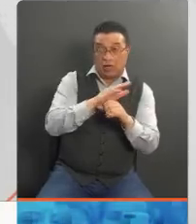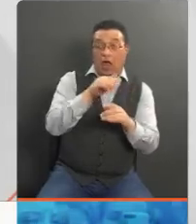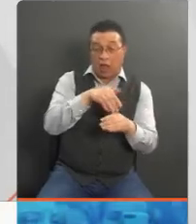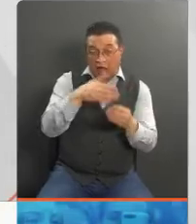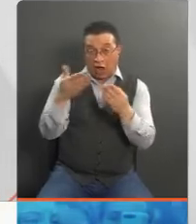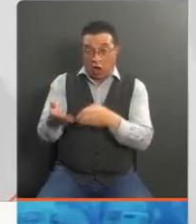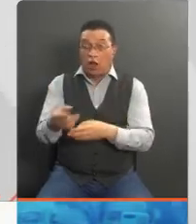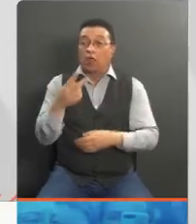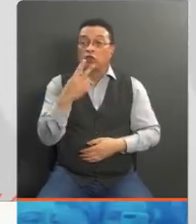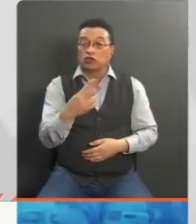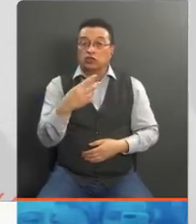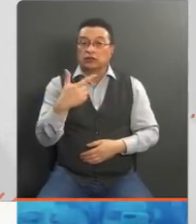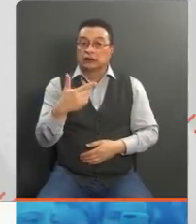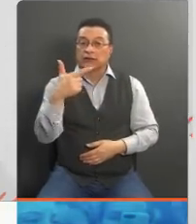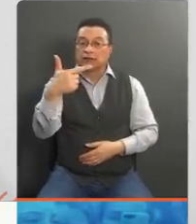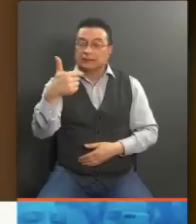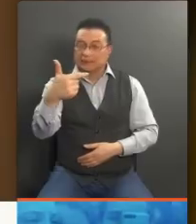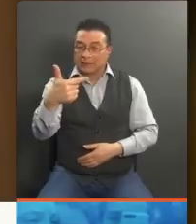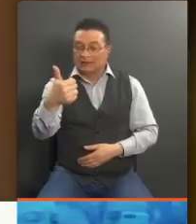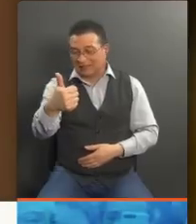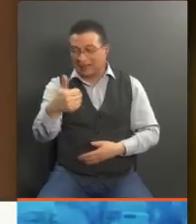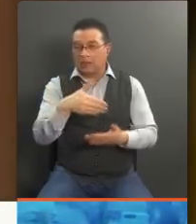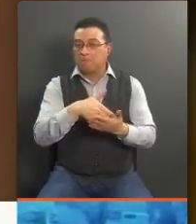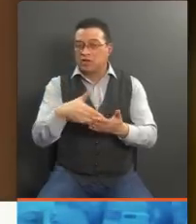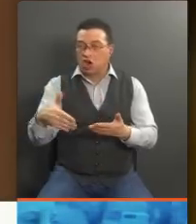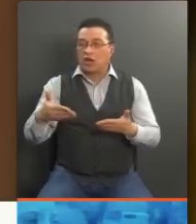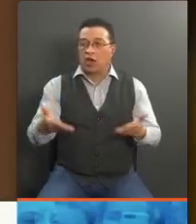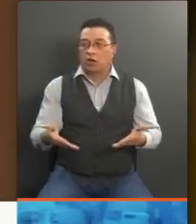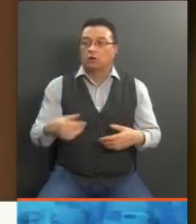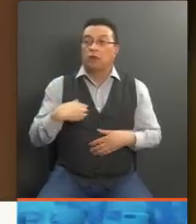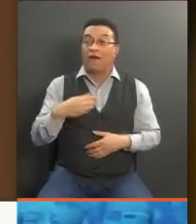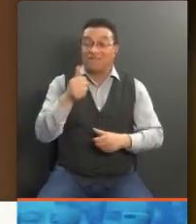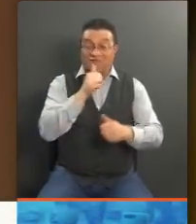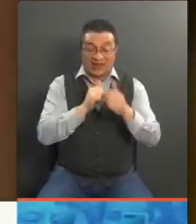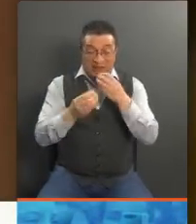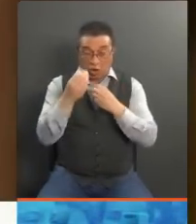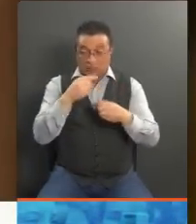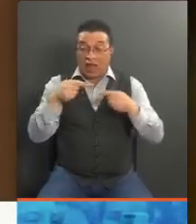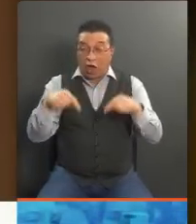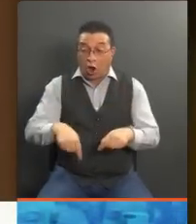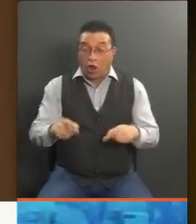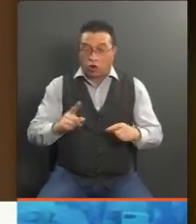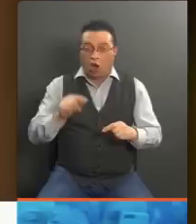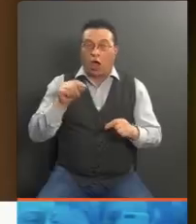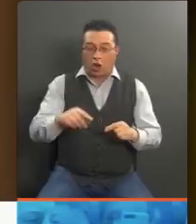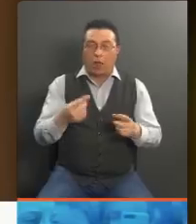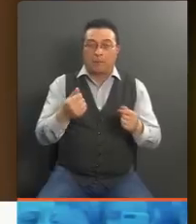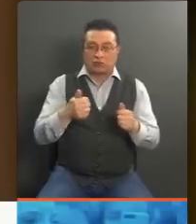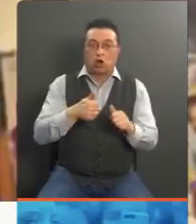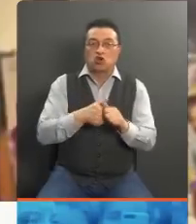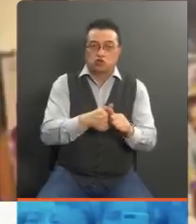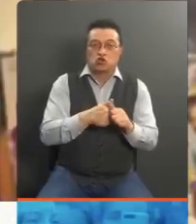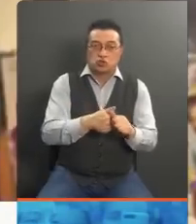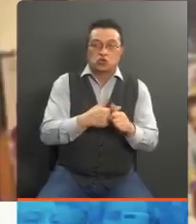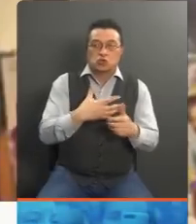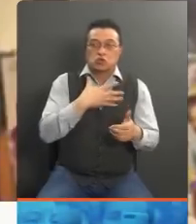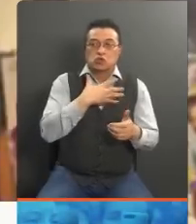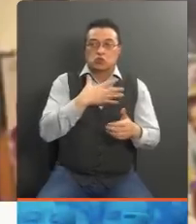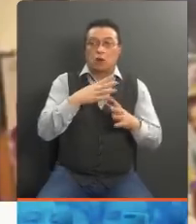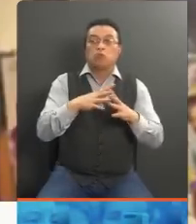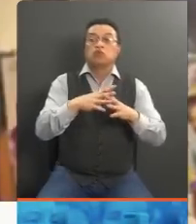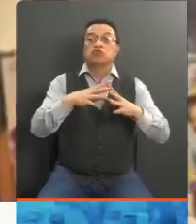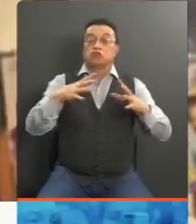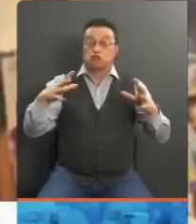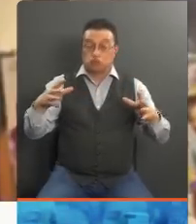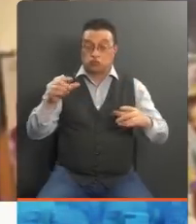276 millones en la actualidad. No es que vaya a faltar comida ahora, pero sí se están empezando a presionar los precios. Y eso va a dejar un montón de gente